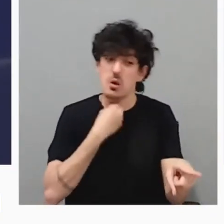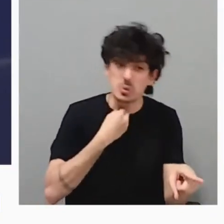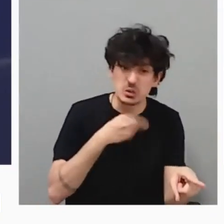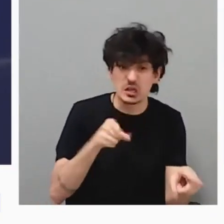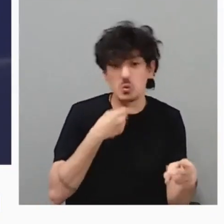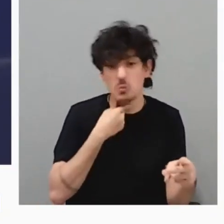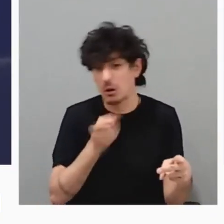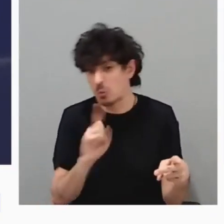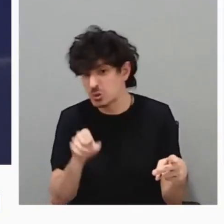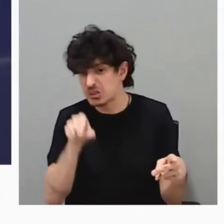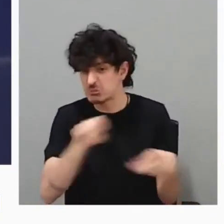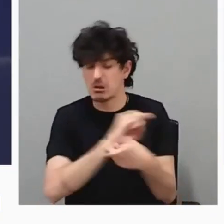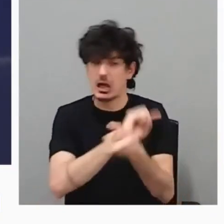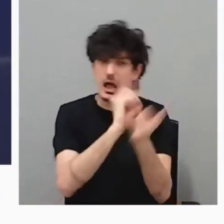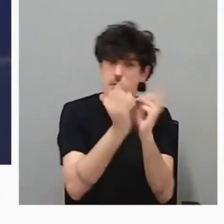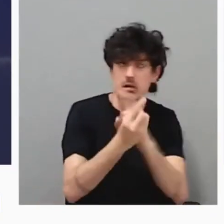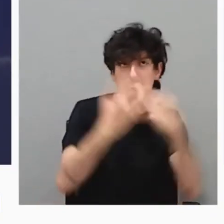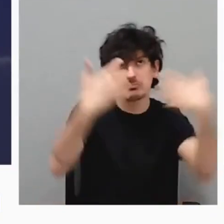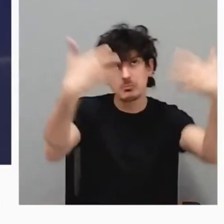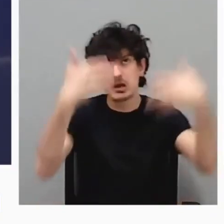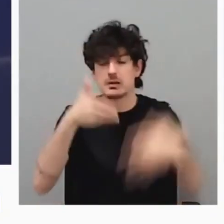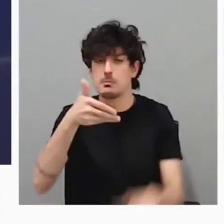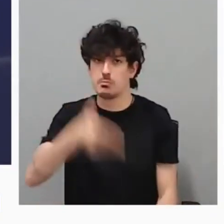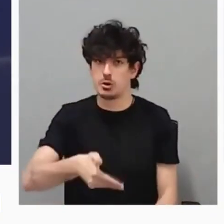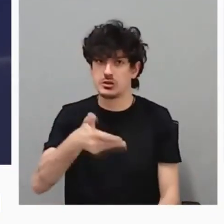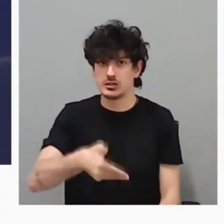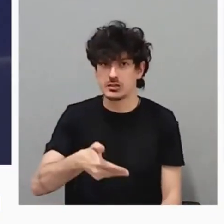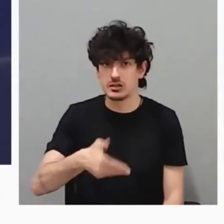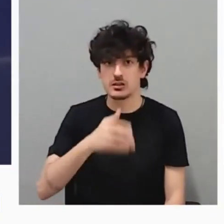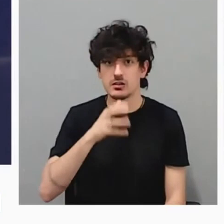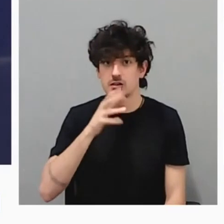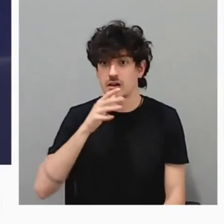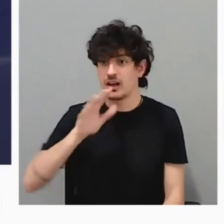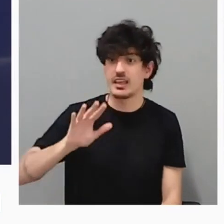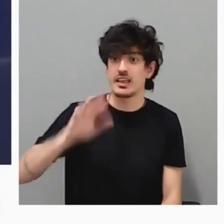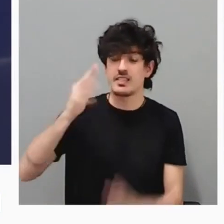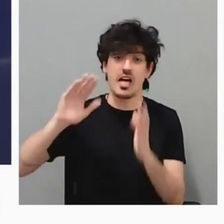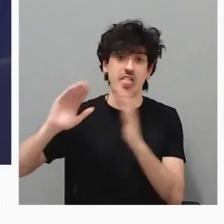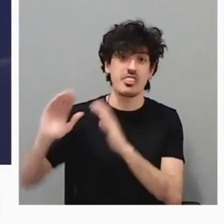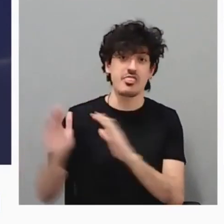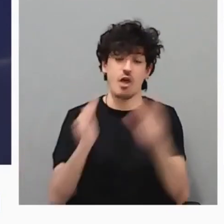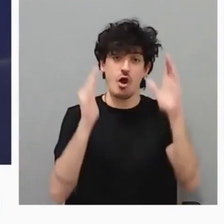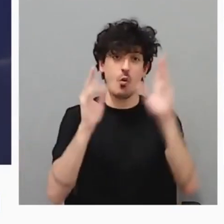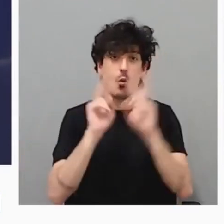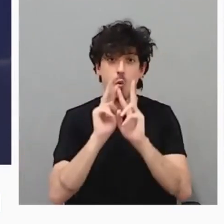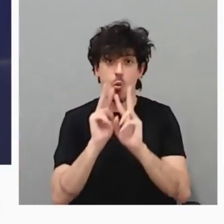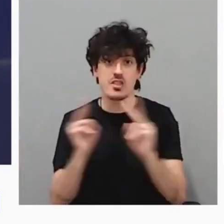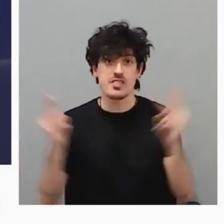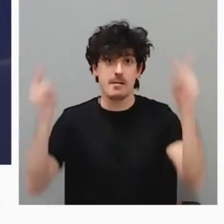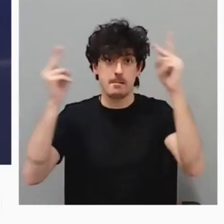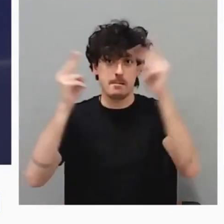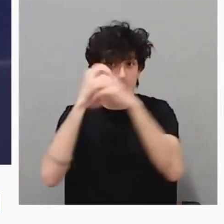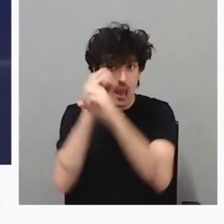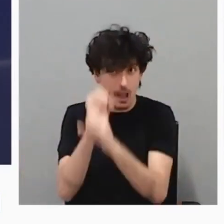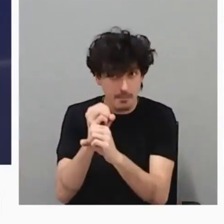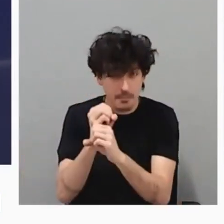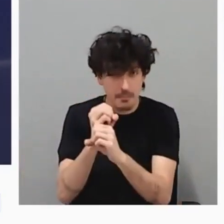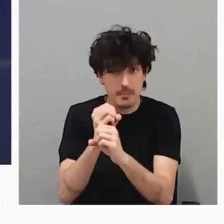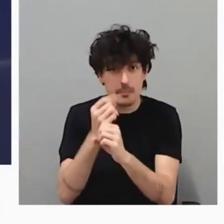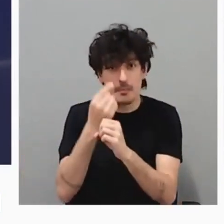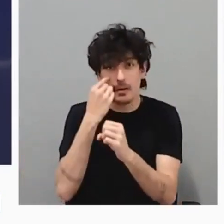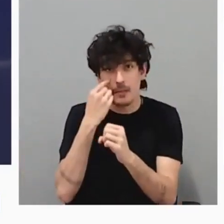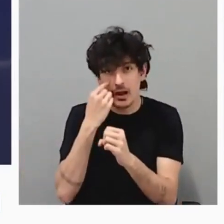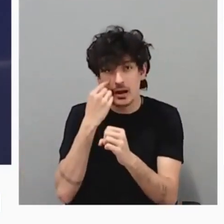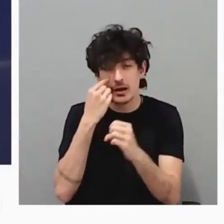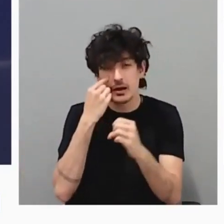esto, con lo cual también es importante. Y vamos a recrear la 5ª edición de UNICEF Lab. Vamos a redefinir los verticales estratégicos y vamos a